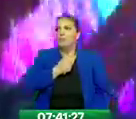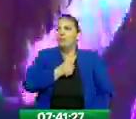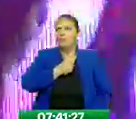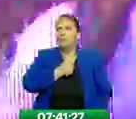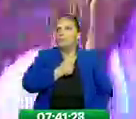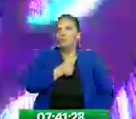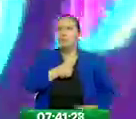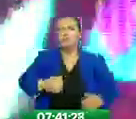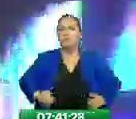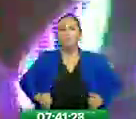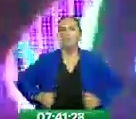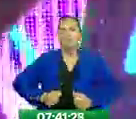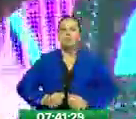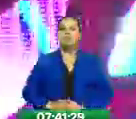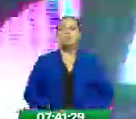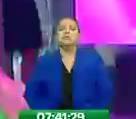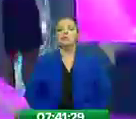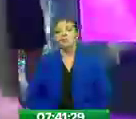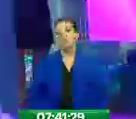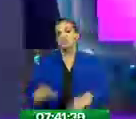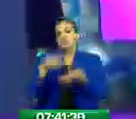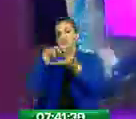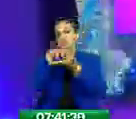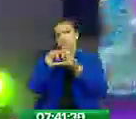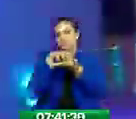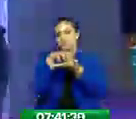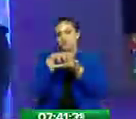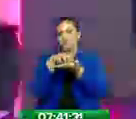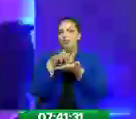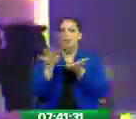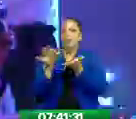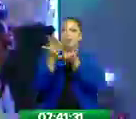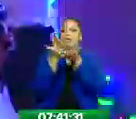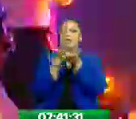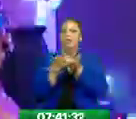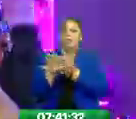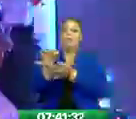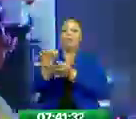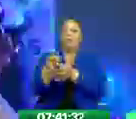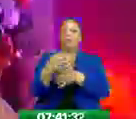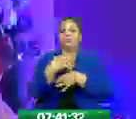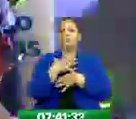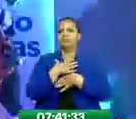Fue una noche de gala marcada por la belleza y carisma de las candidatas.